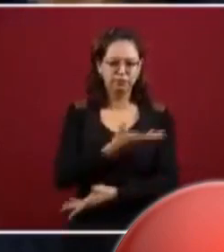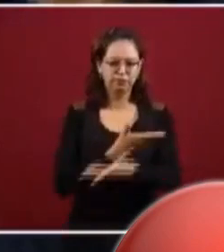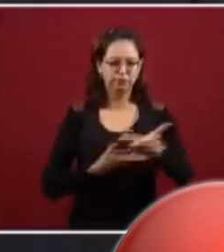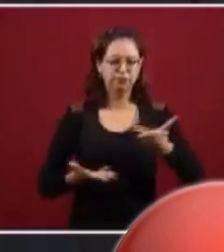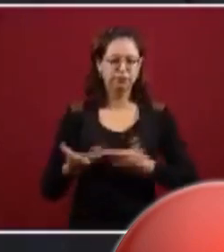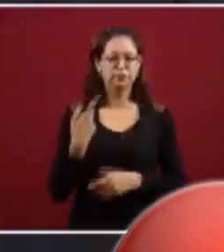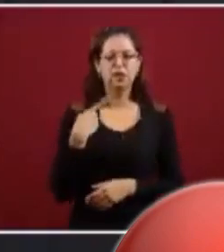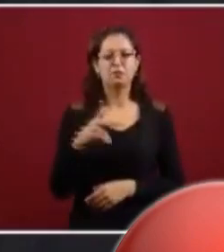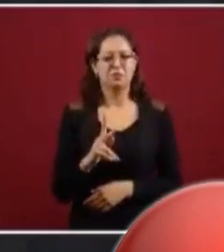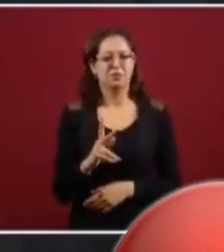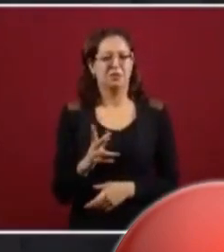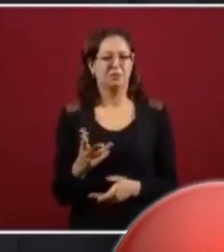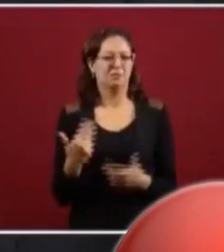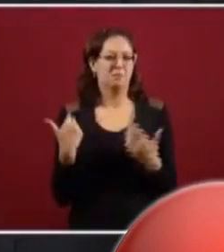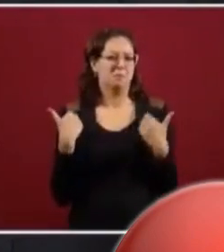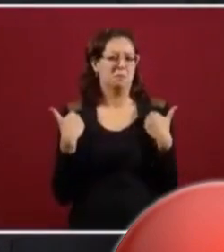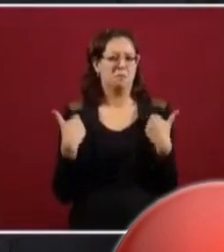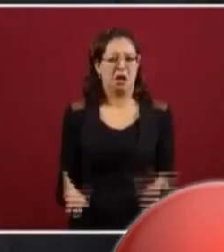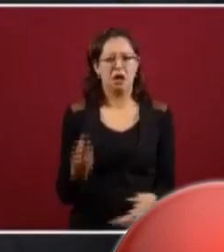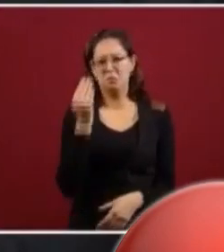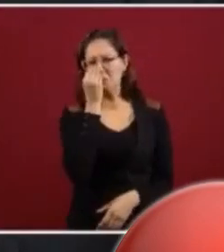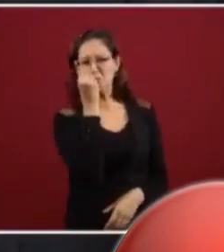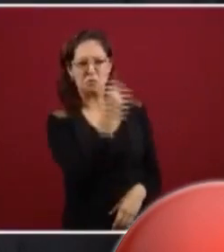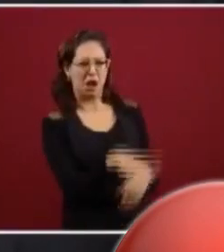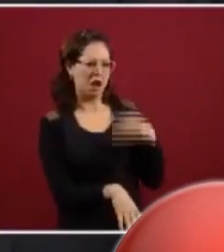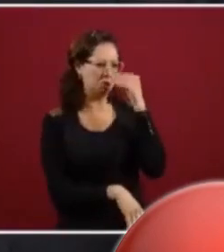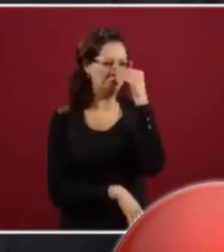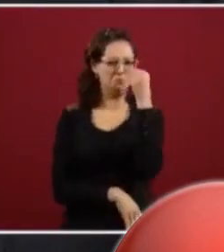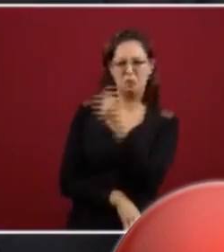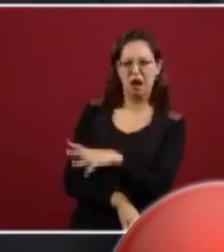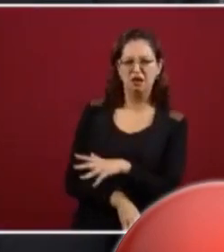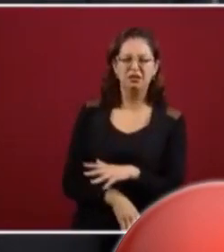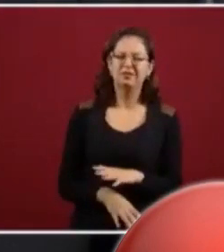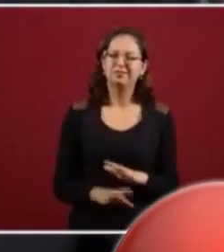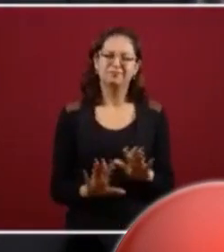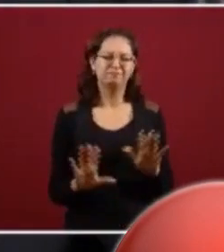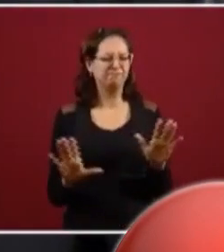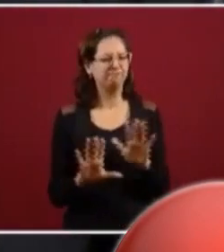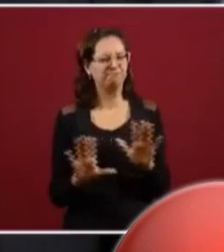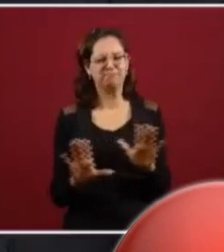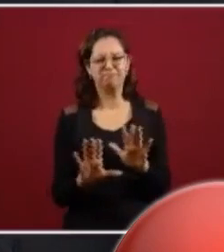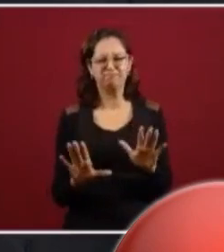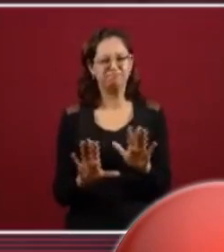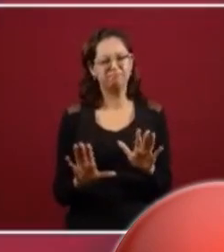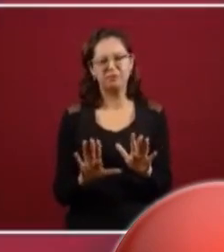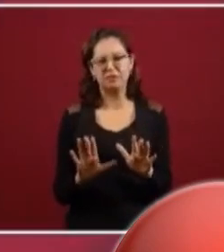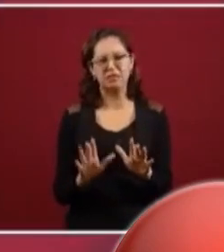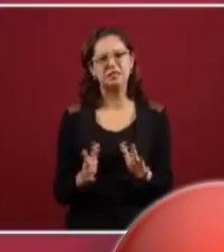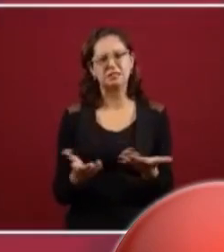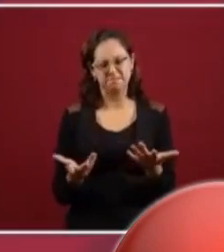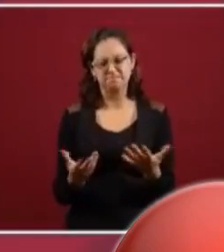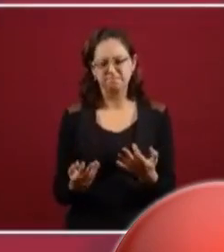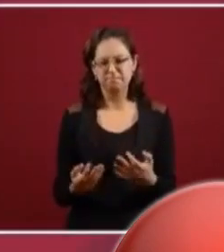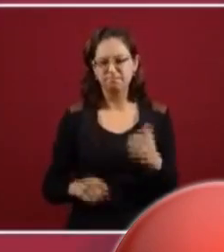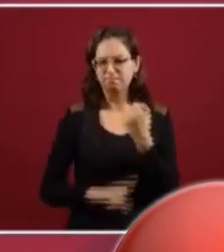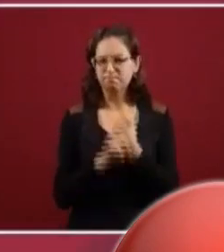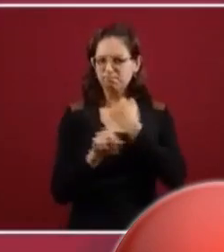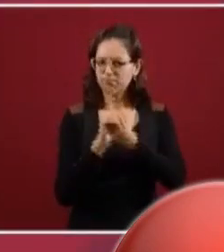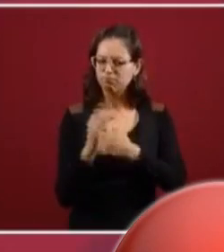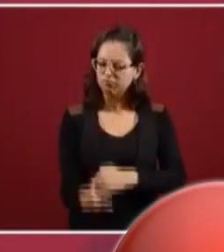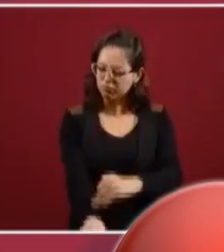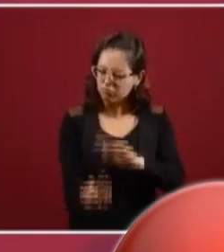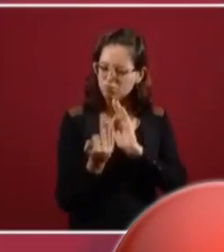¿para qué echarnos la culpa? Tenemos que enfrentar nosotros este